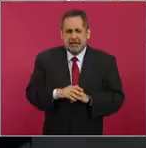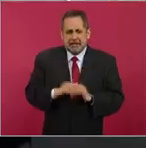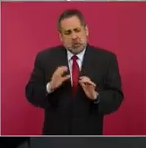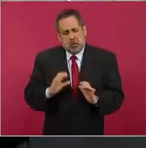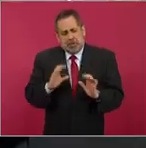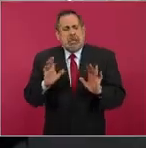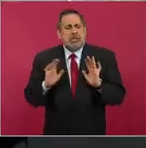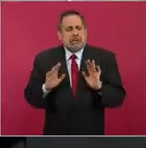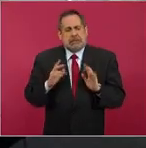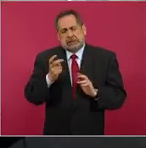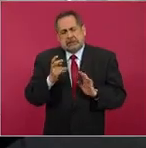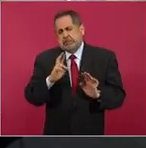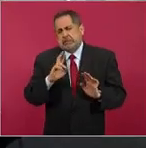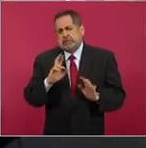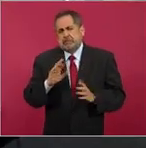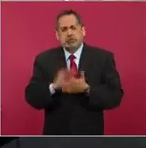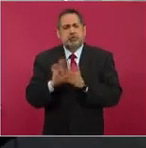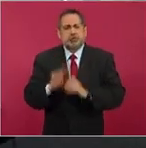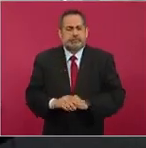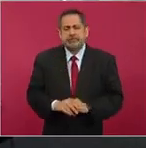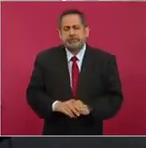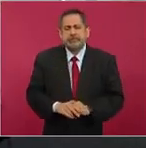Cuidar eso.